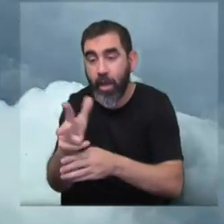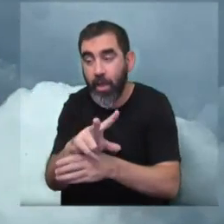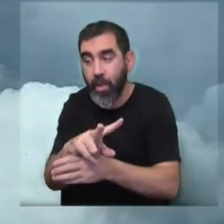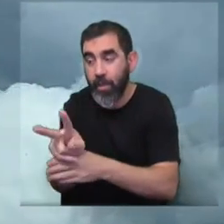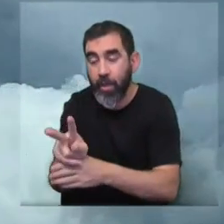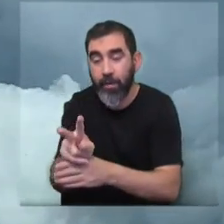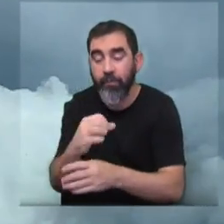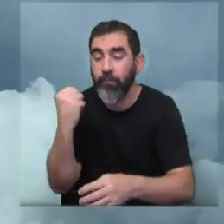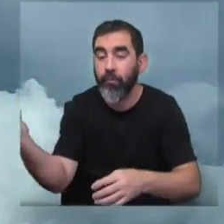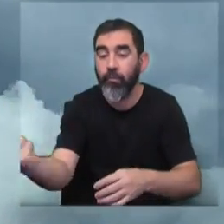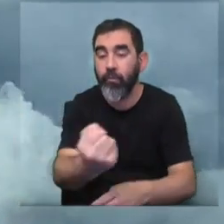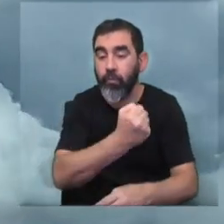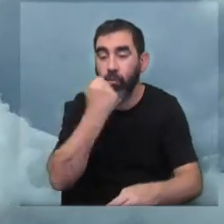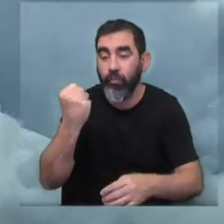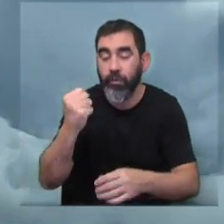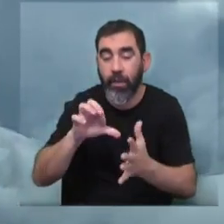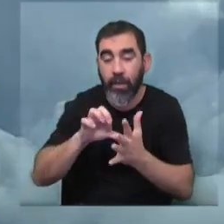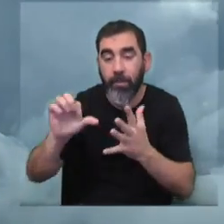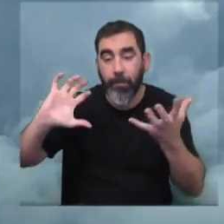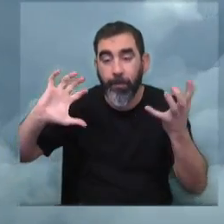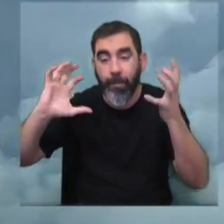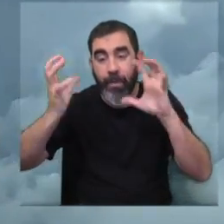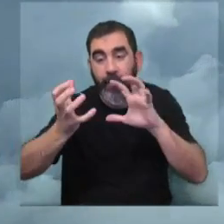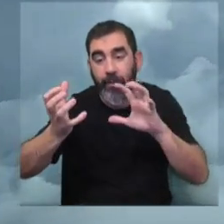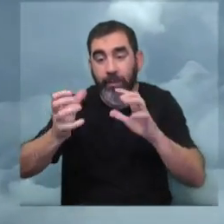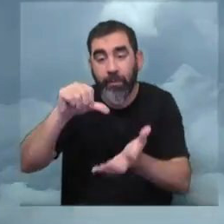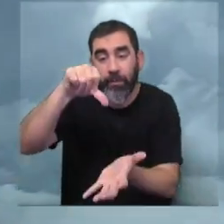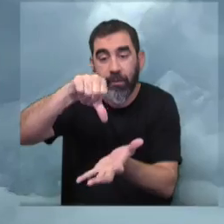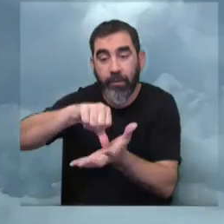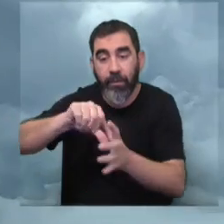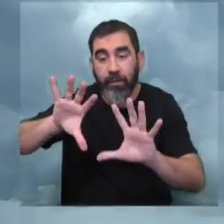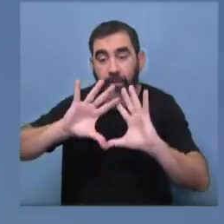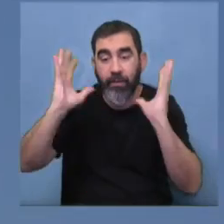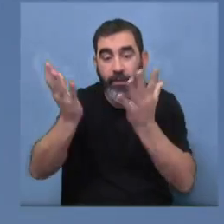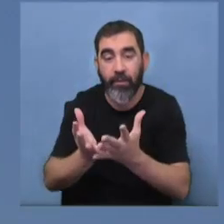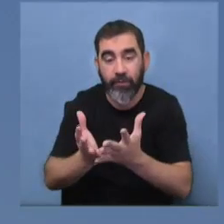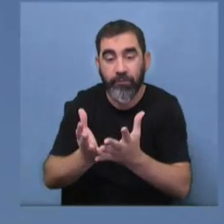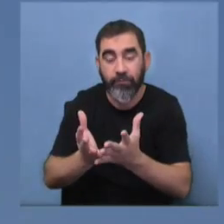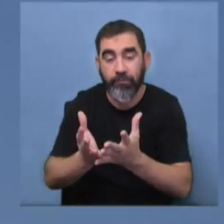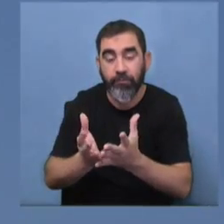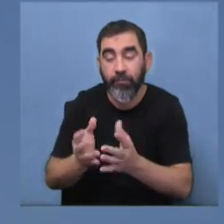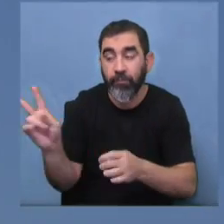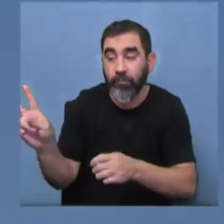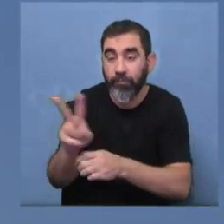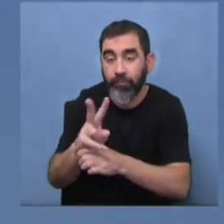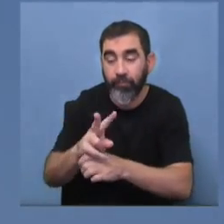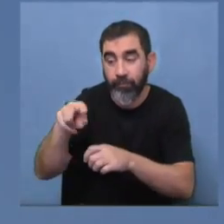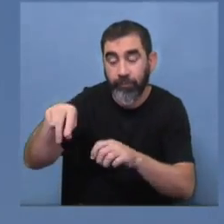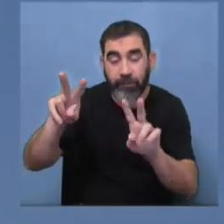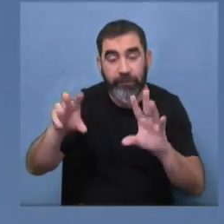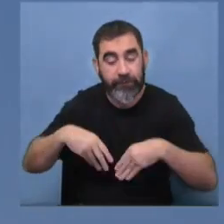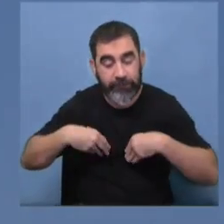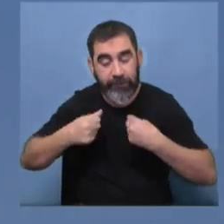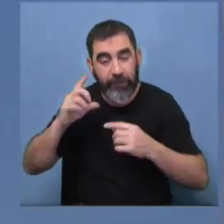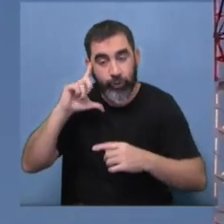herramienta esencial en los servicios meteorológicos de todos los países del mundo. Lograr una cobertura utilizando este tipo de sensores